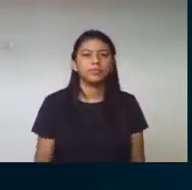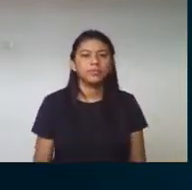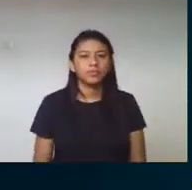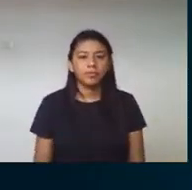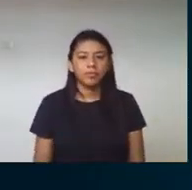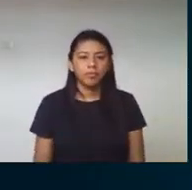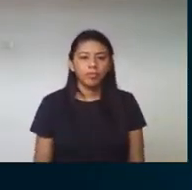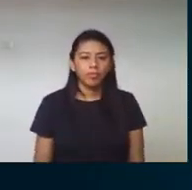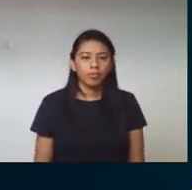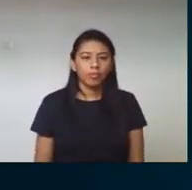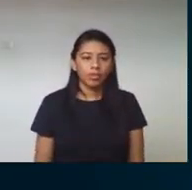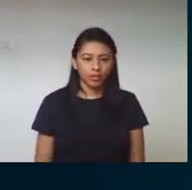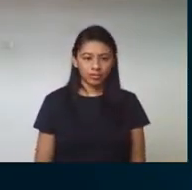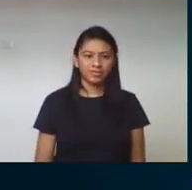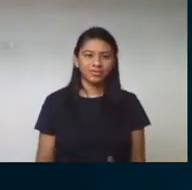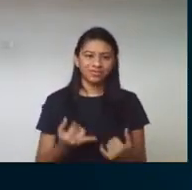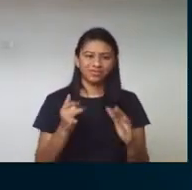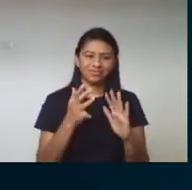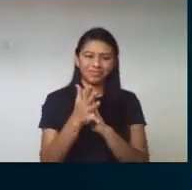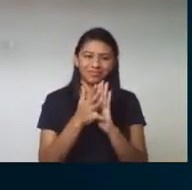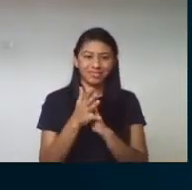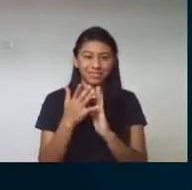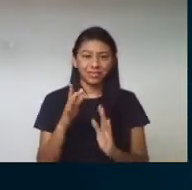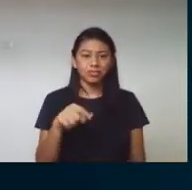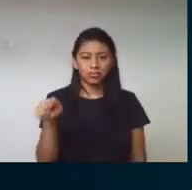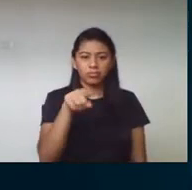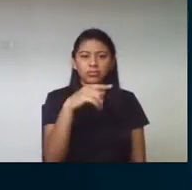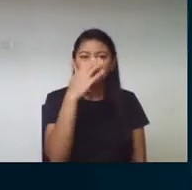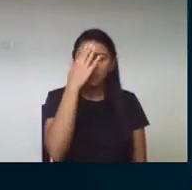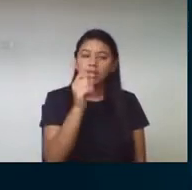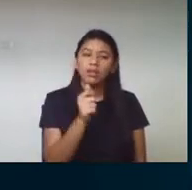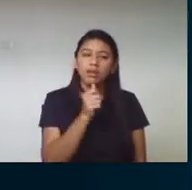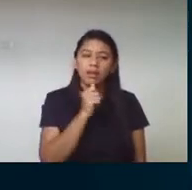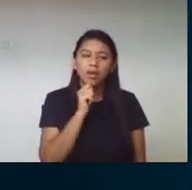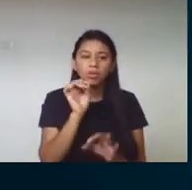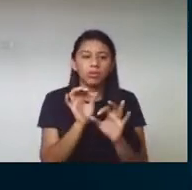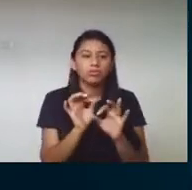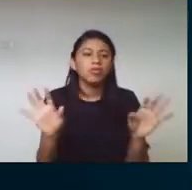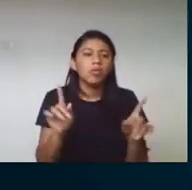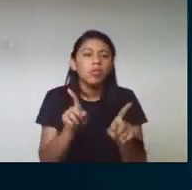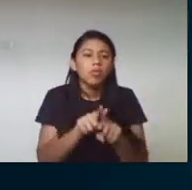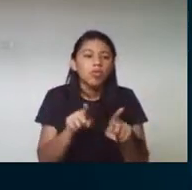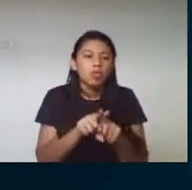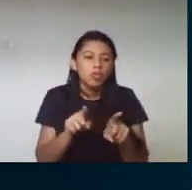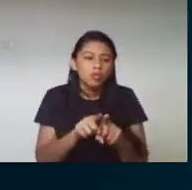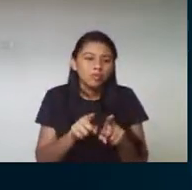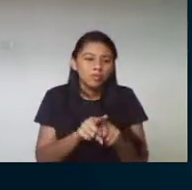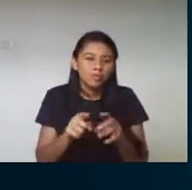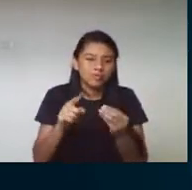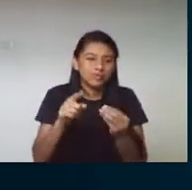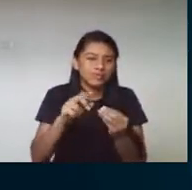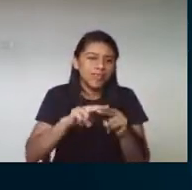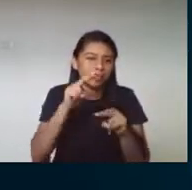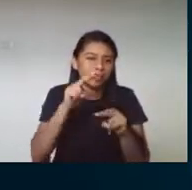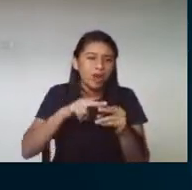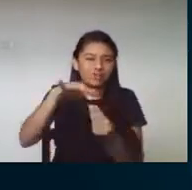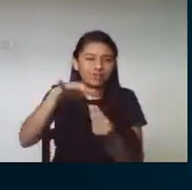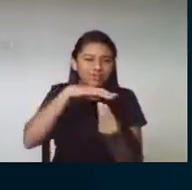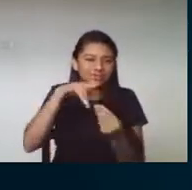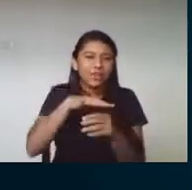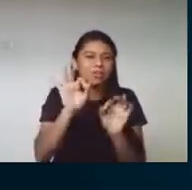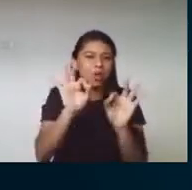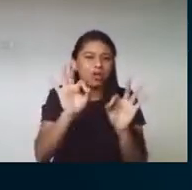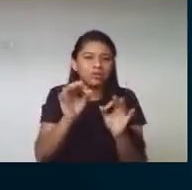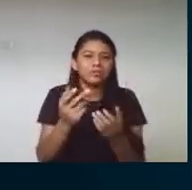es un recurso de vital importancia y nosotros como sociedad nos organizamos para garantizar un suministro de ese recurso de